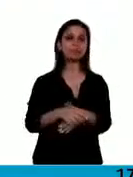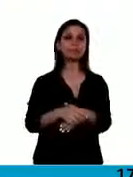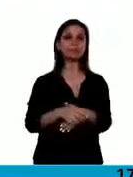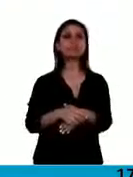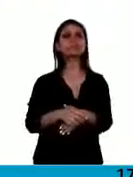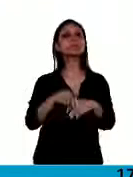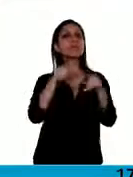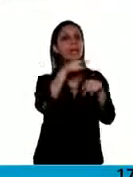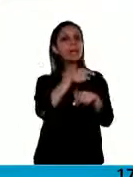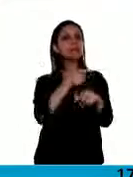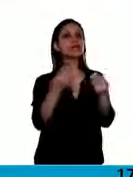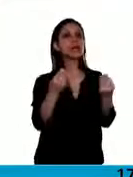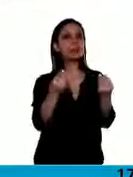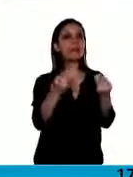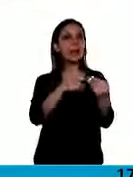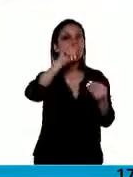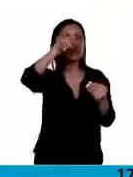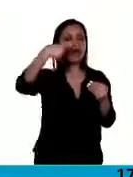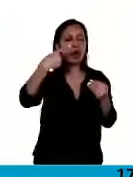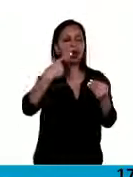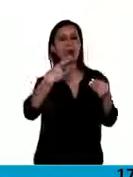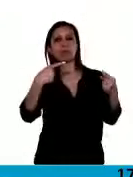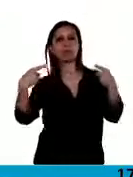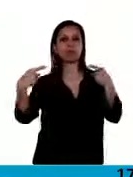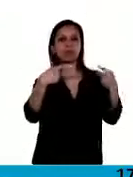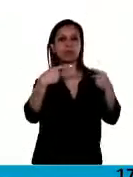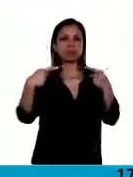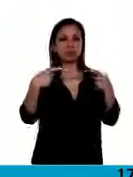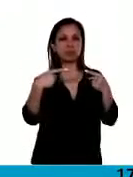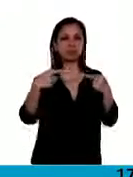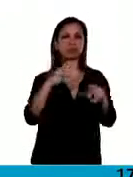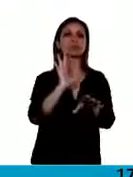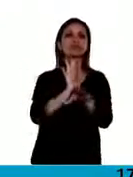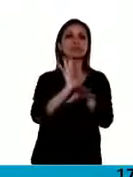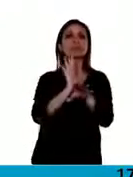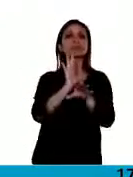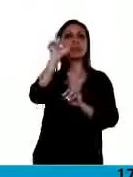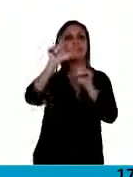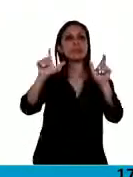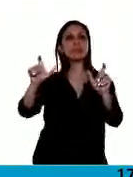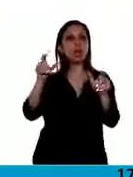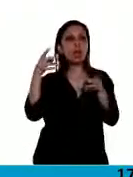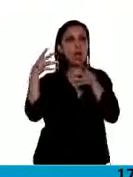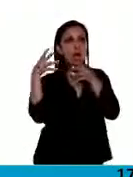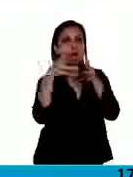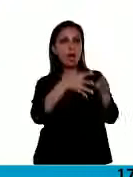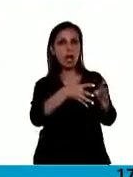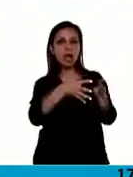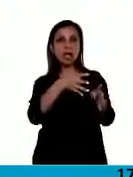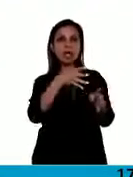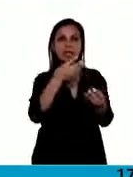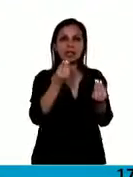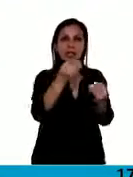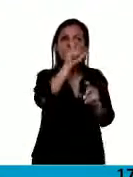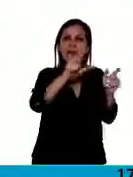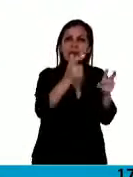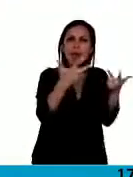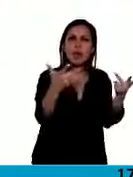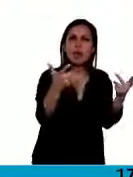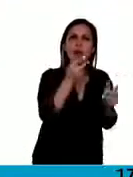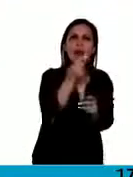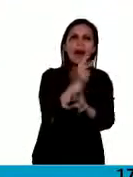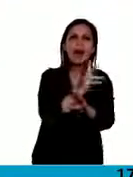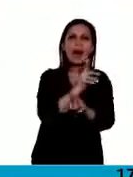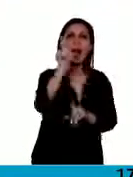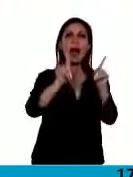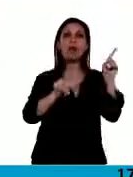sirvió para que se desatara una campaña de demonización para estas familias que han perdido todo, inclusive algunas mujeres